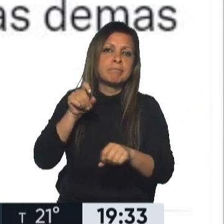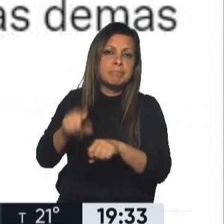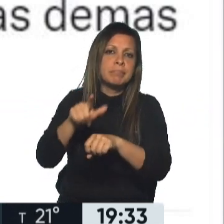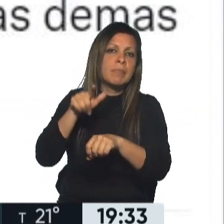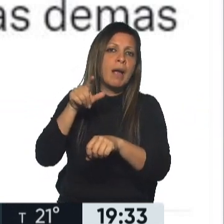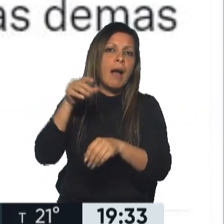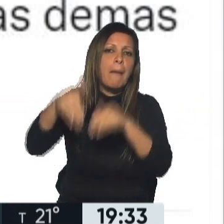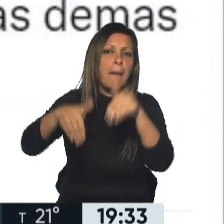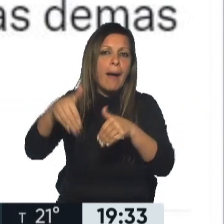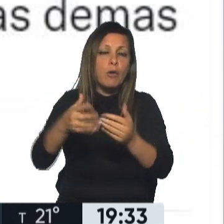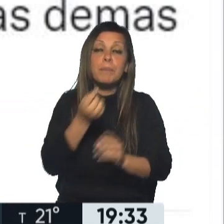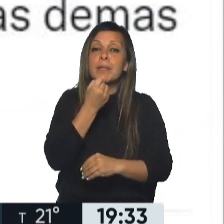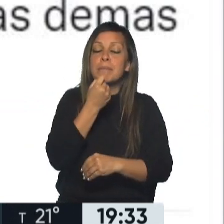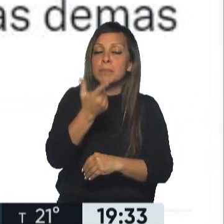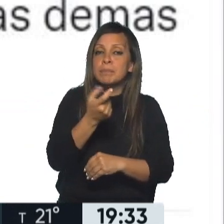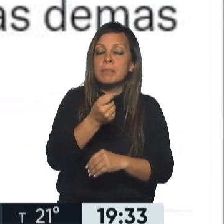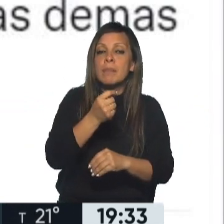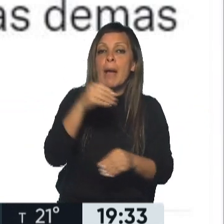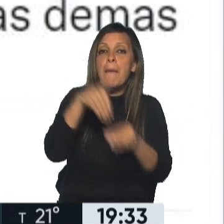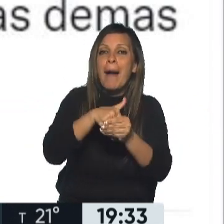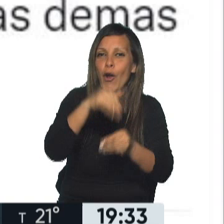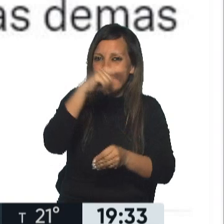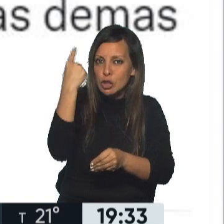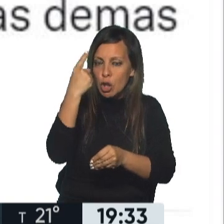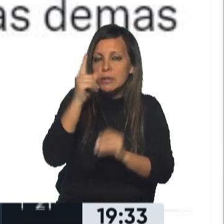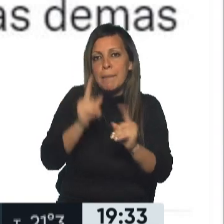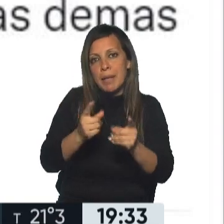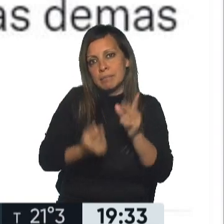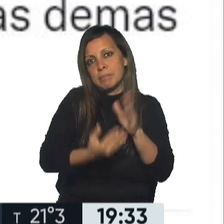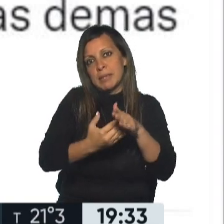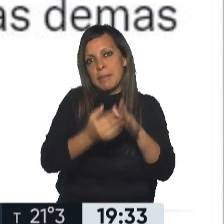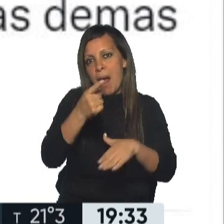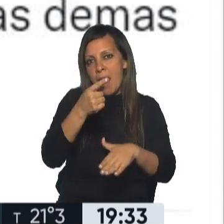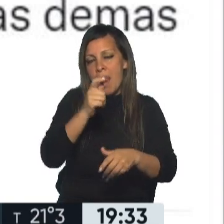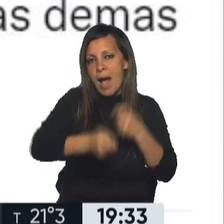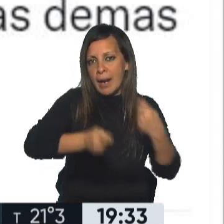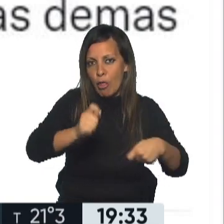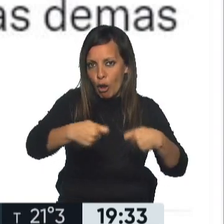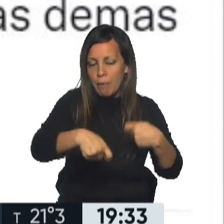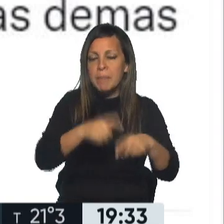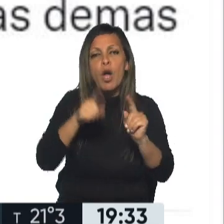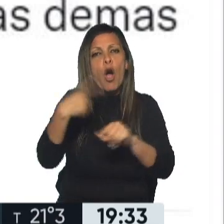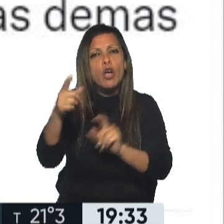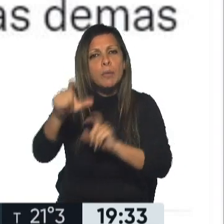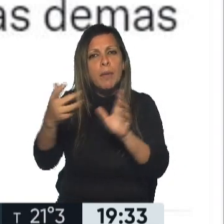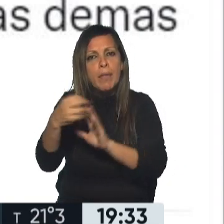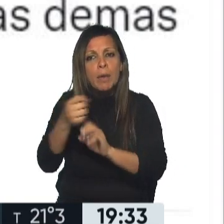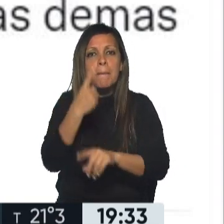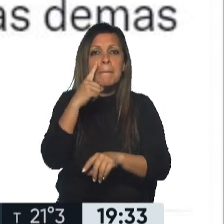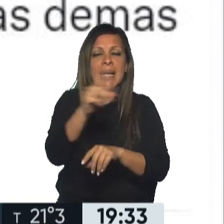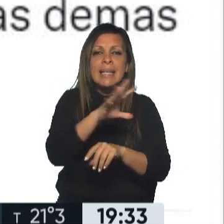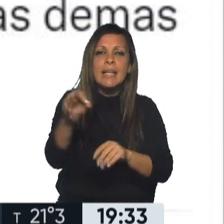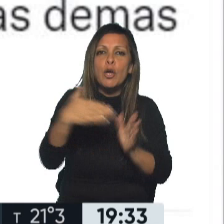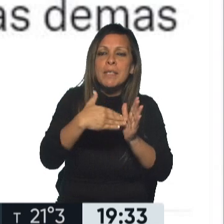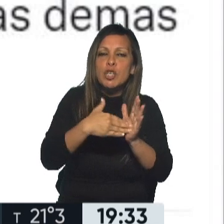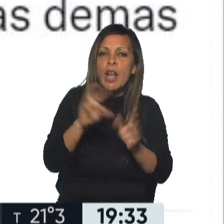internacionales. Claro, el Banco Nación, por ejemplo, también es uno de los acreedores, hay que tener en cuenta, e internacionales y proveedores que con 1.500 millones de dólares